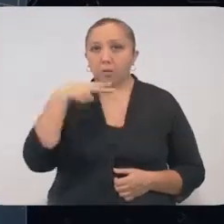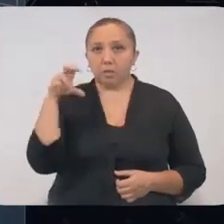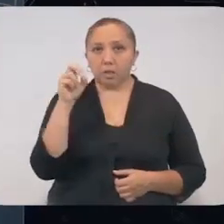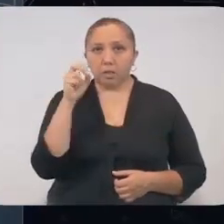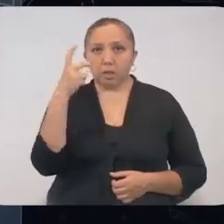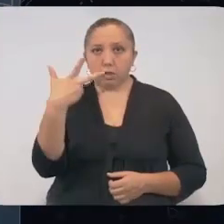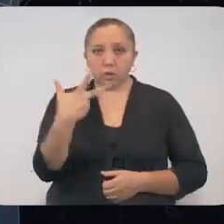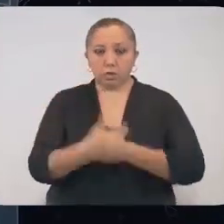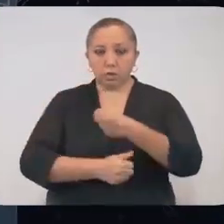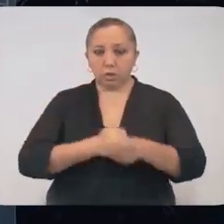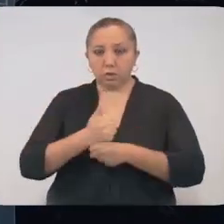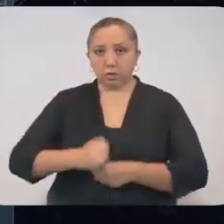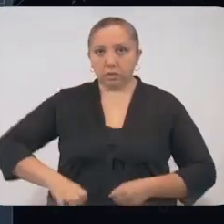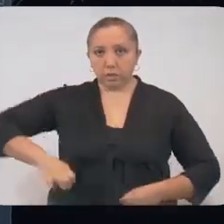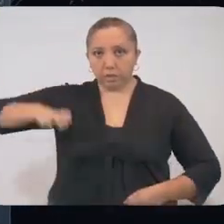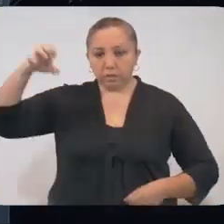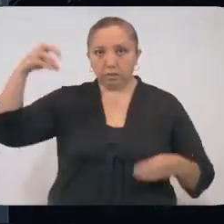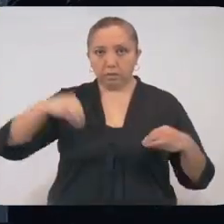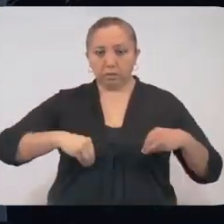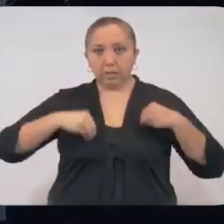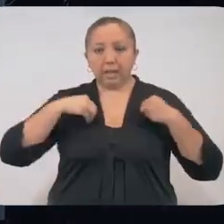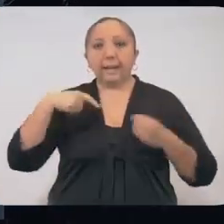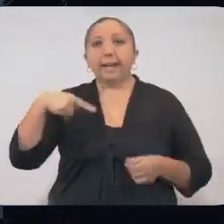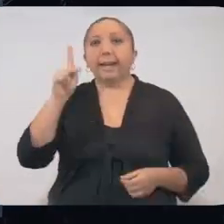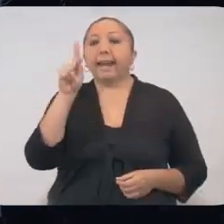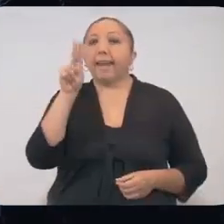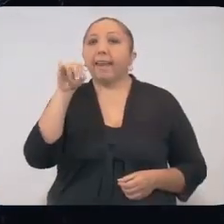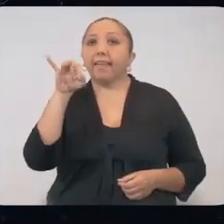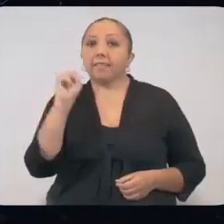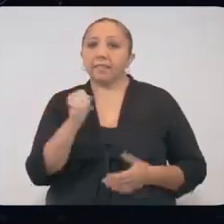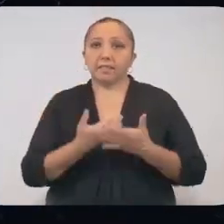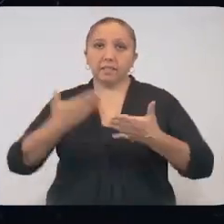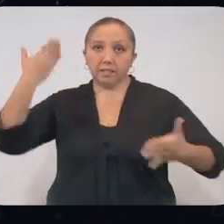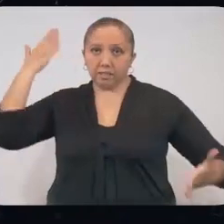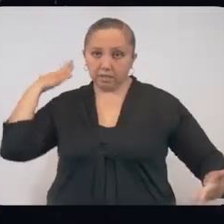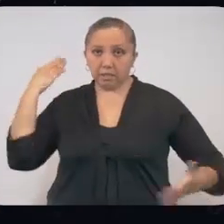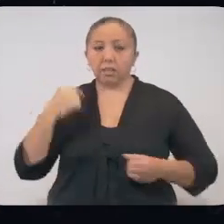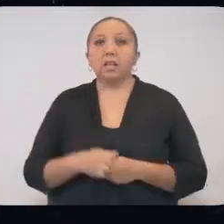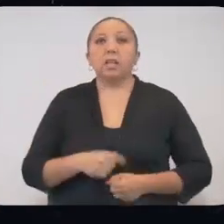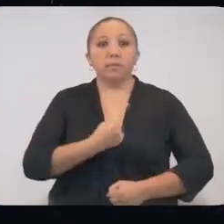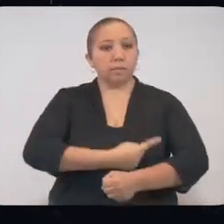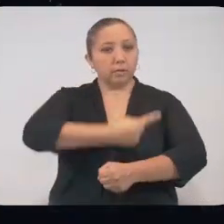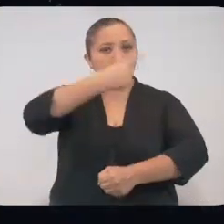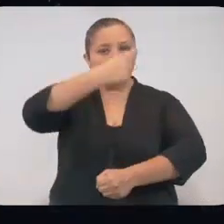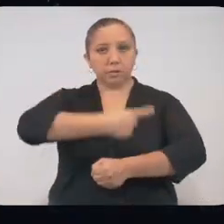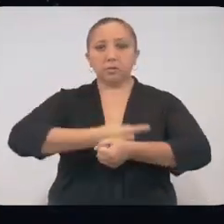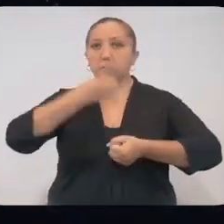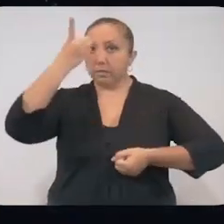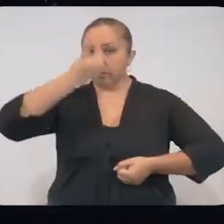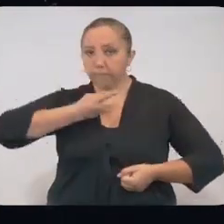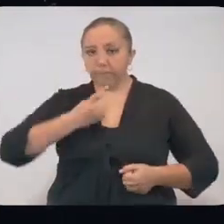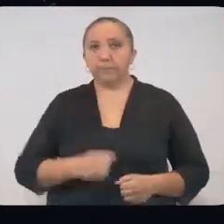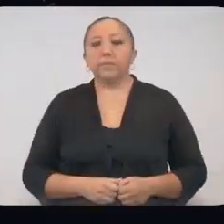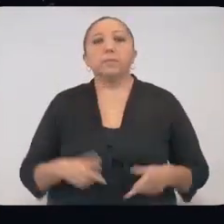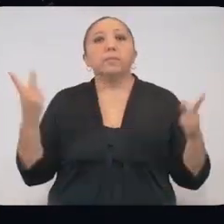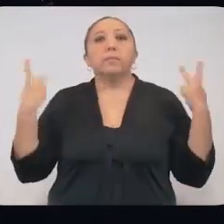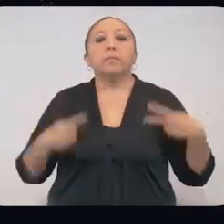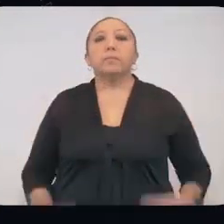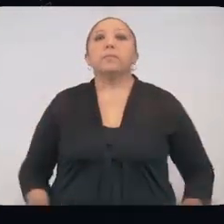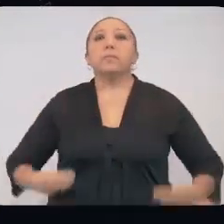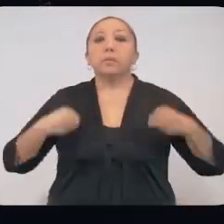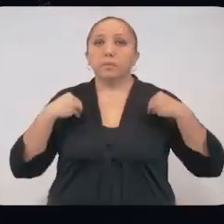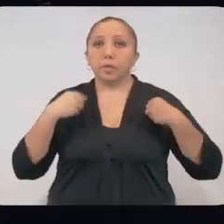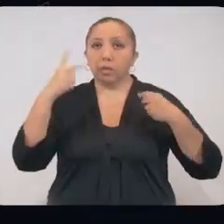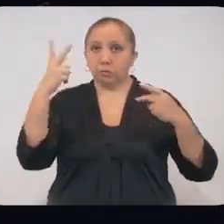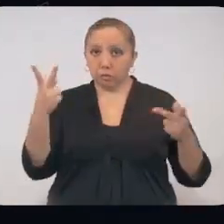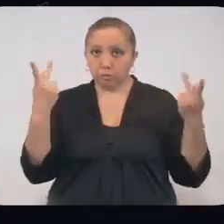edad, originario y residente de Canacín, con antecedentes médicos de hipertensión y diabetes. El paciente convivía con 2 contactos,